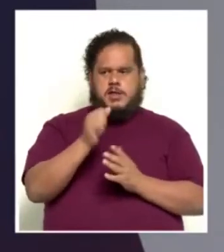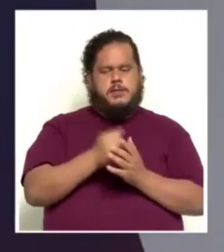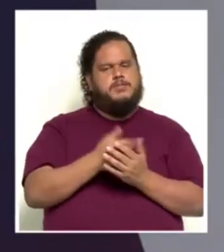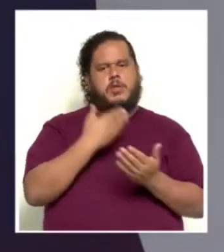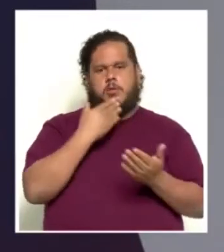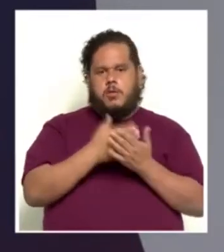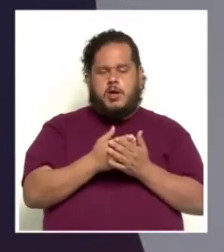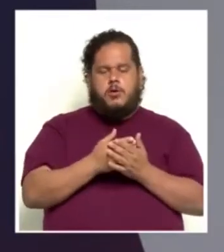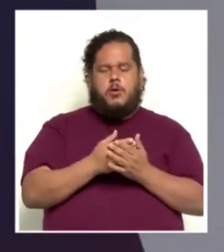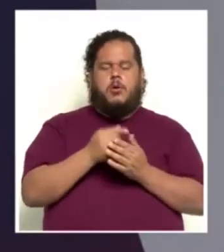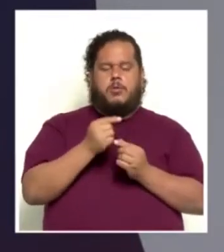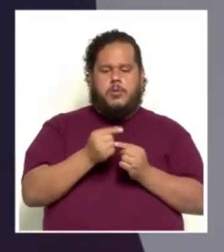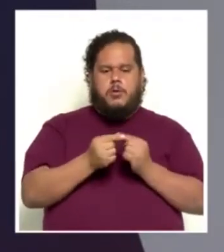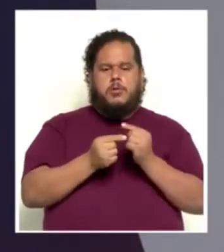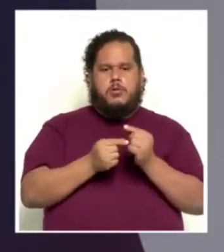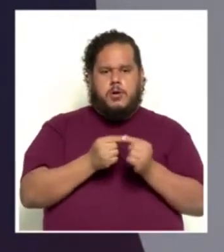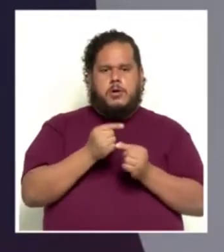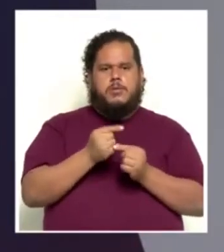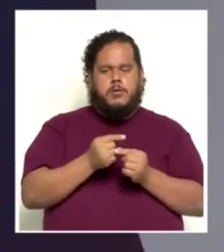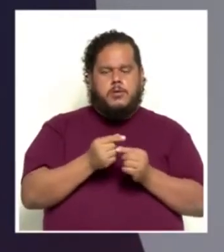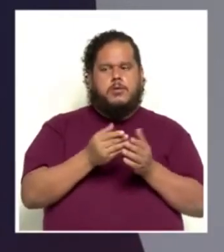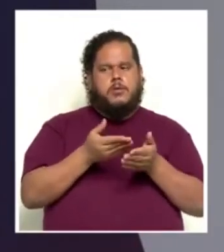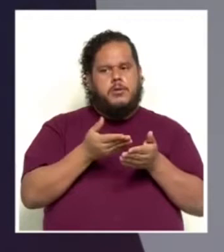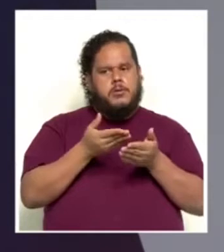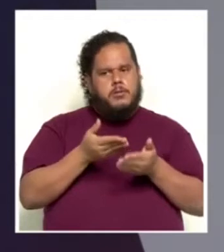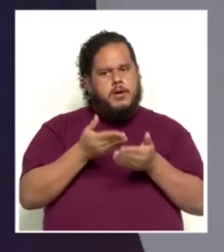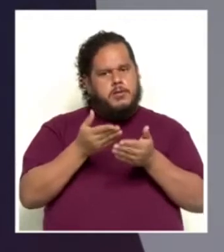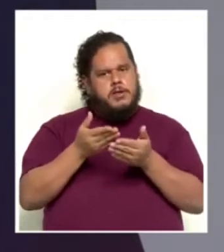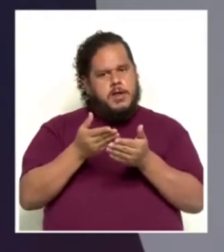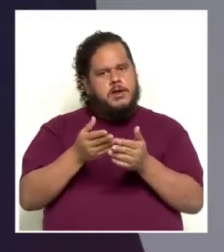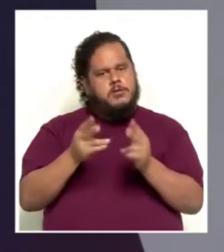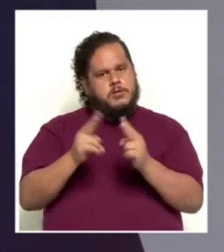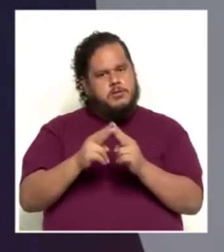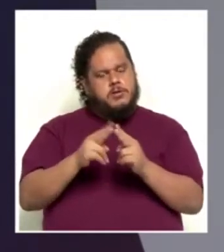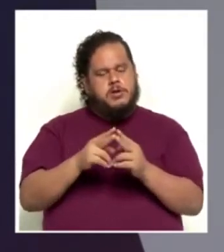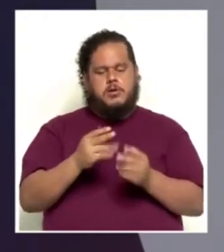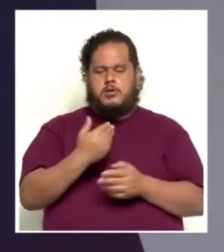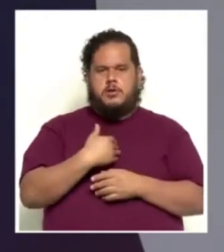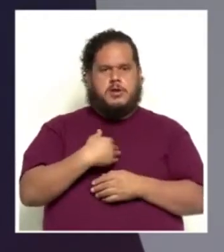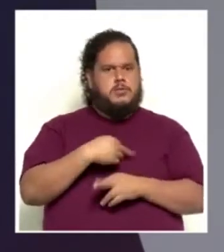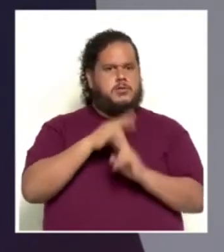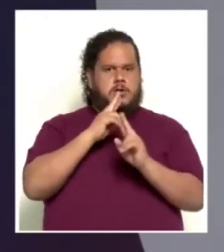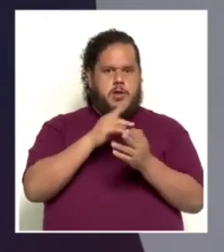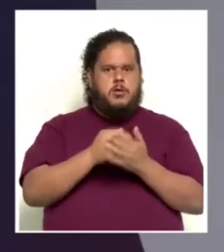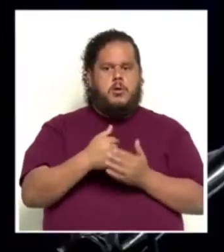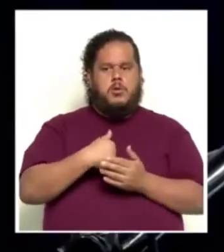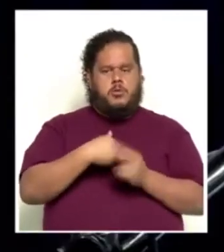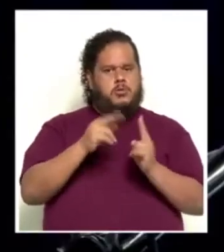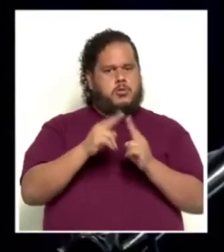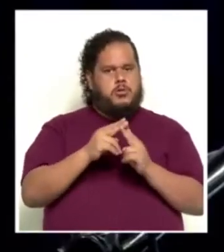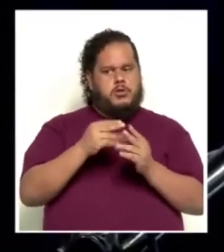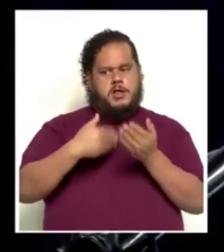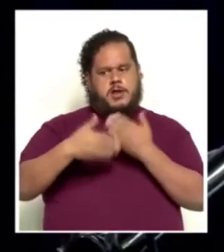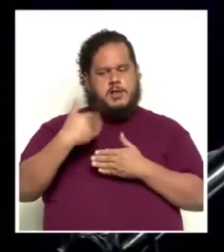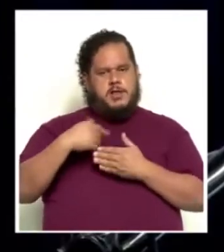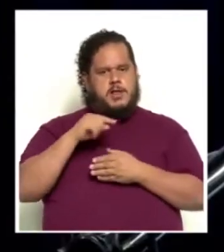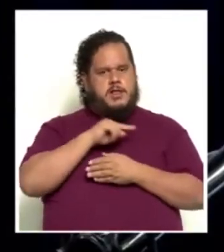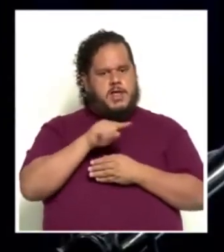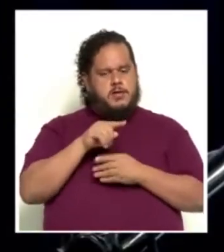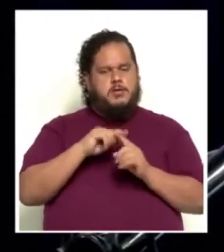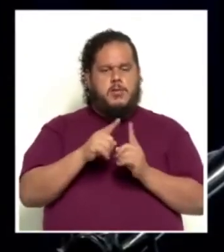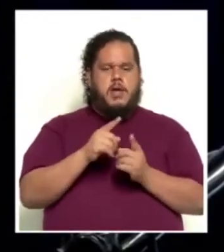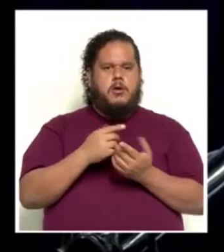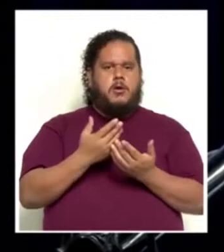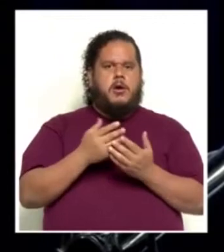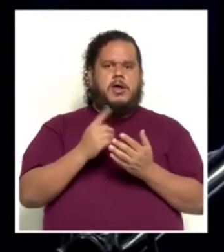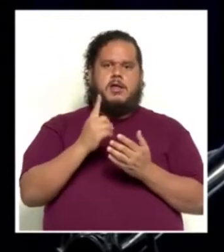irlos conociendo, es lo primero que voy a decir. No tenemos ya una respuesta. Uno conoce los antecedentes de ellos, pero aproximarnos a una